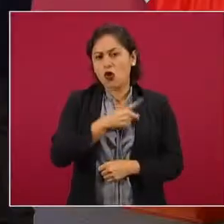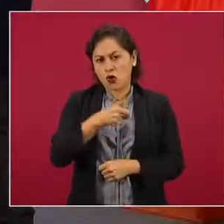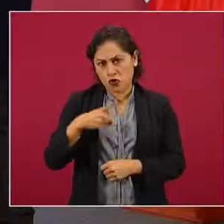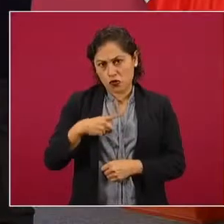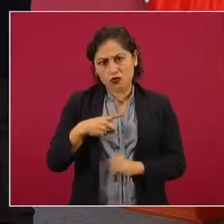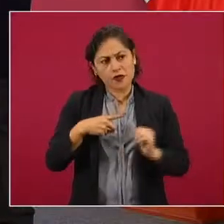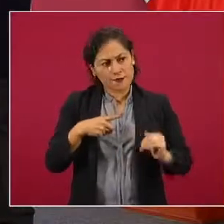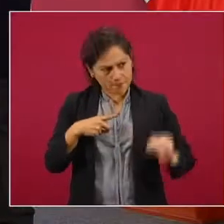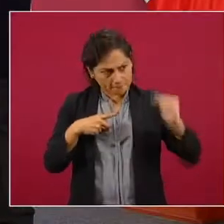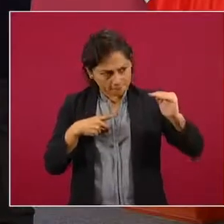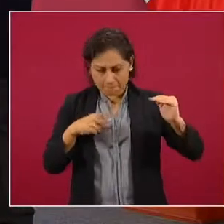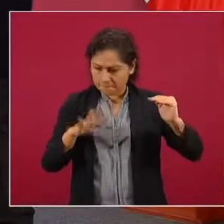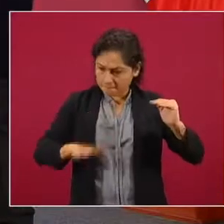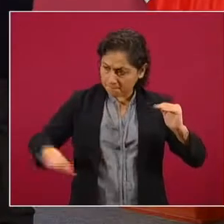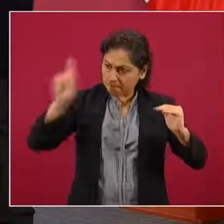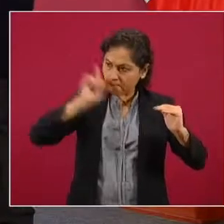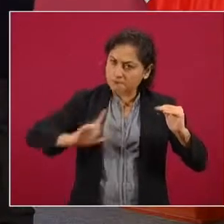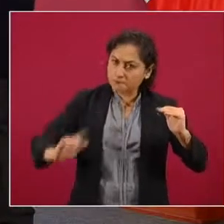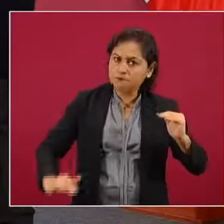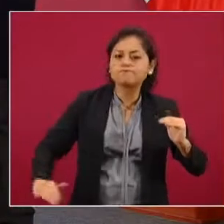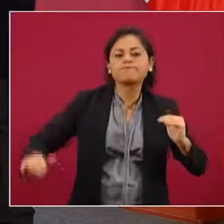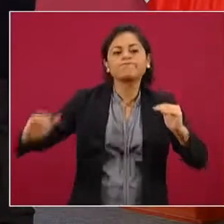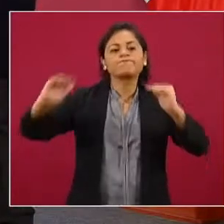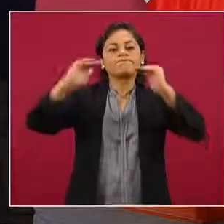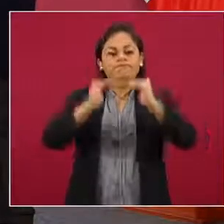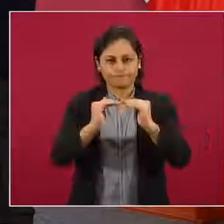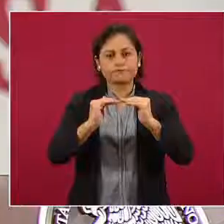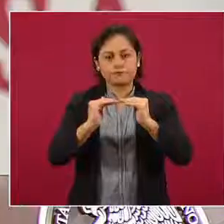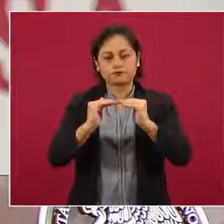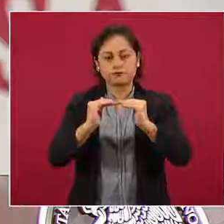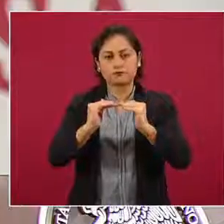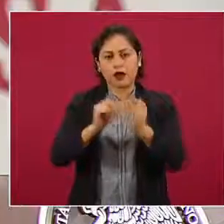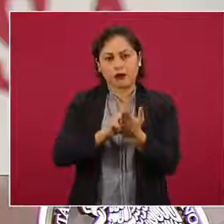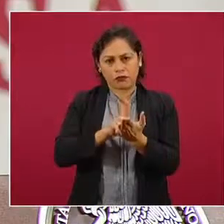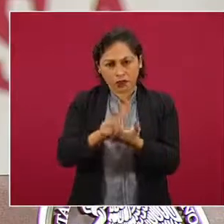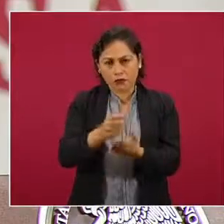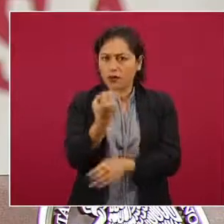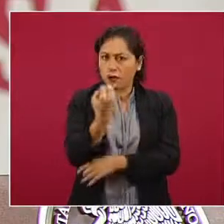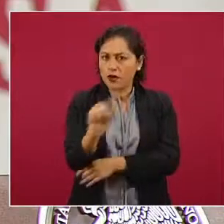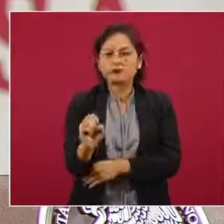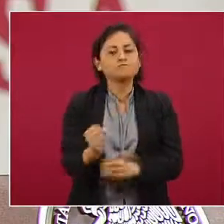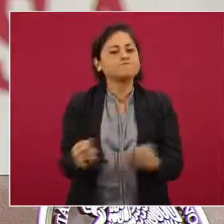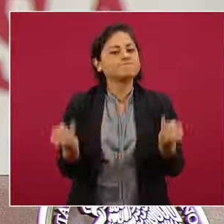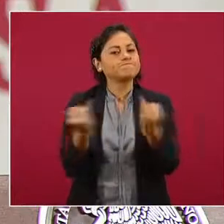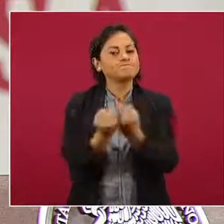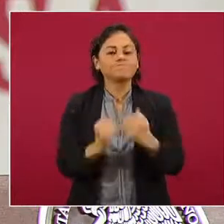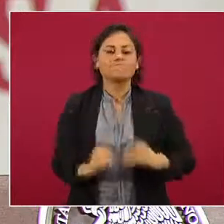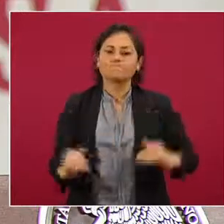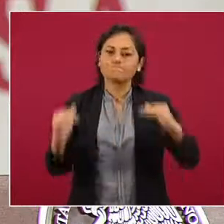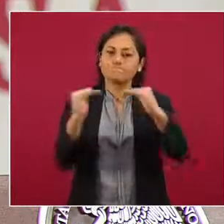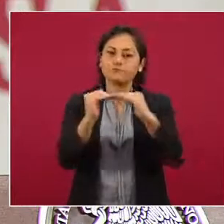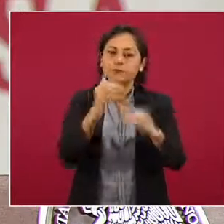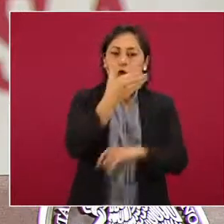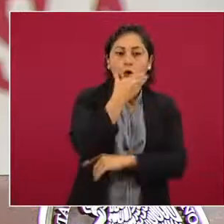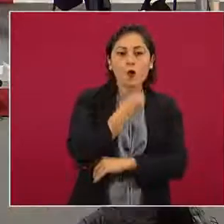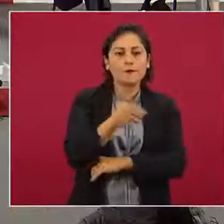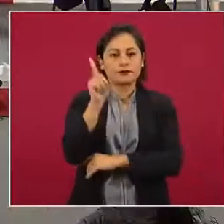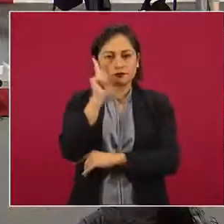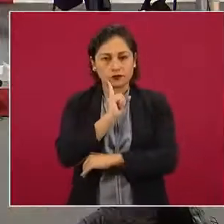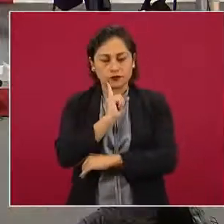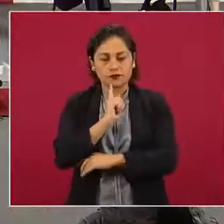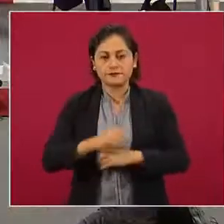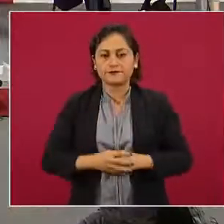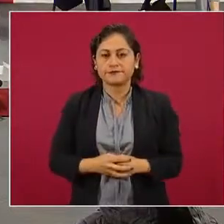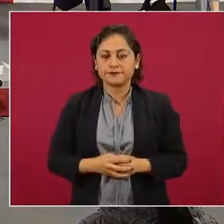igualdad en la ley y en la práctica de derechos y obligaciones entre mujeres y hombres